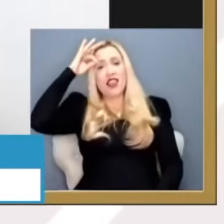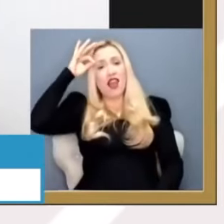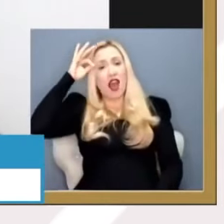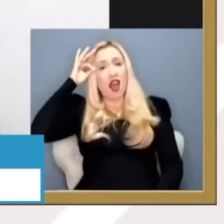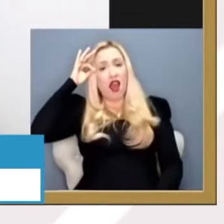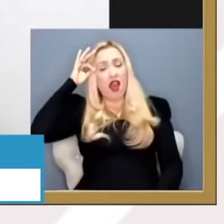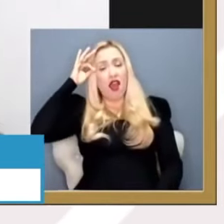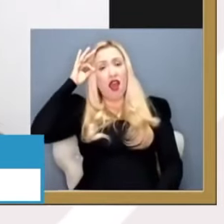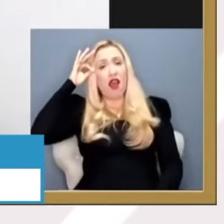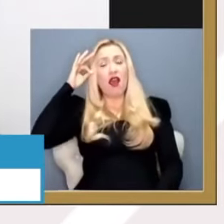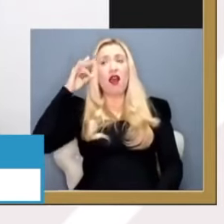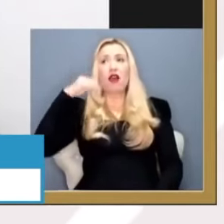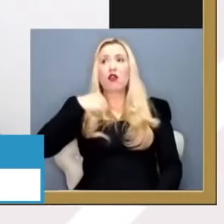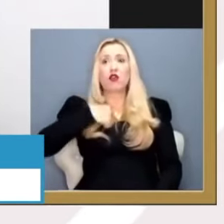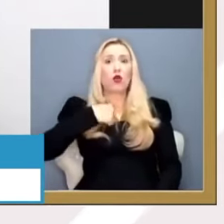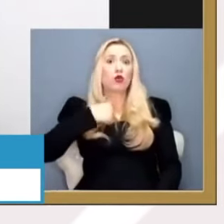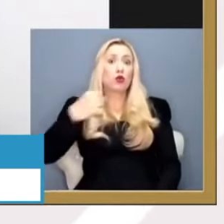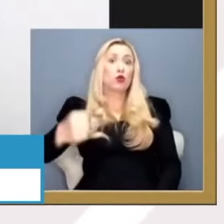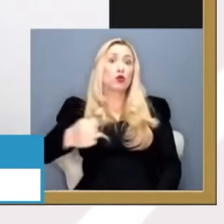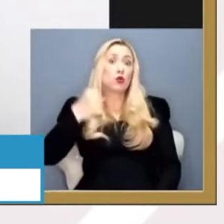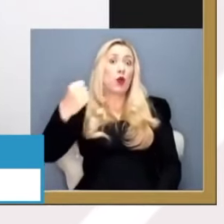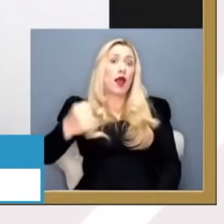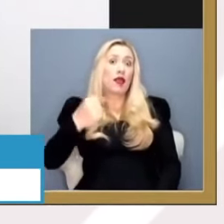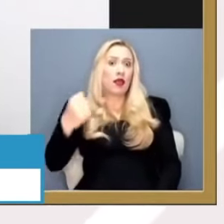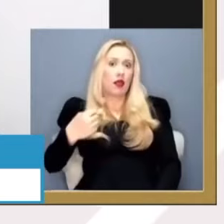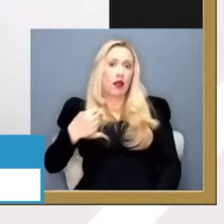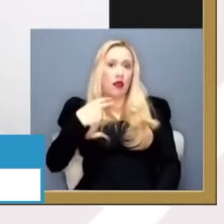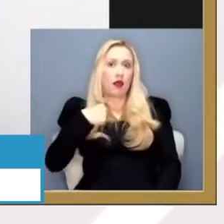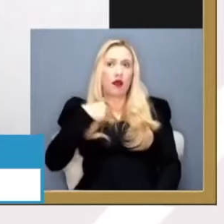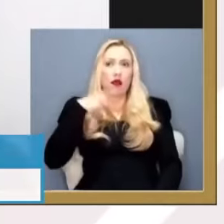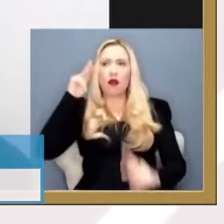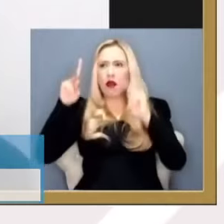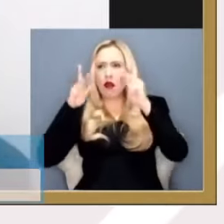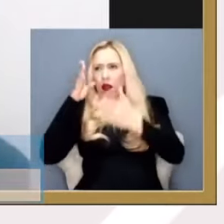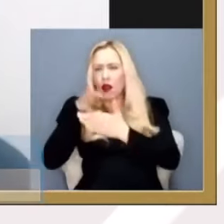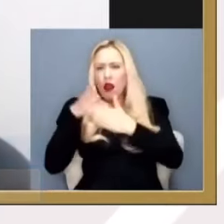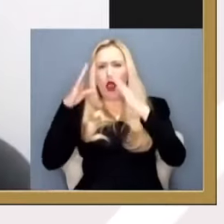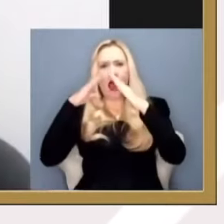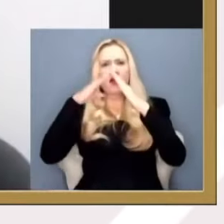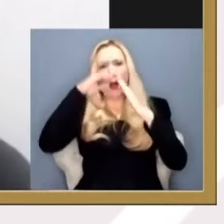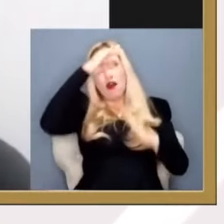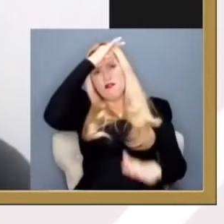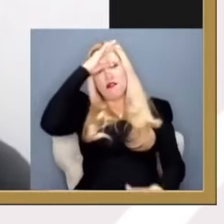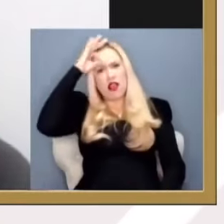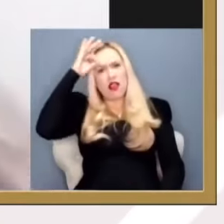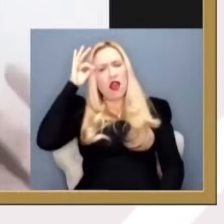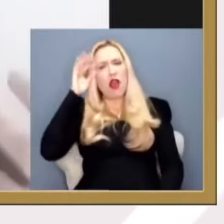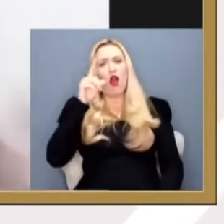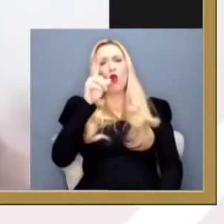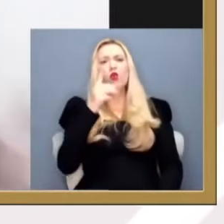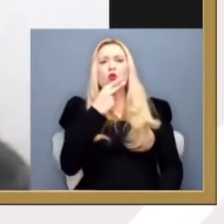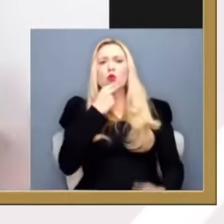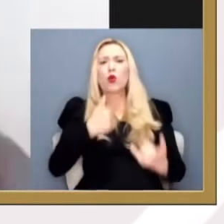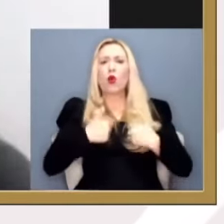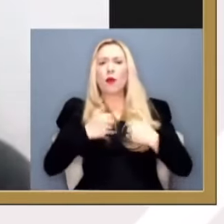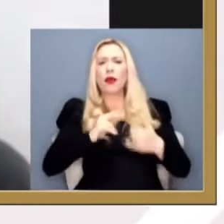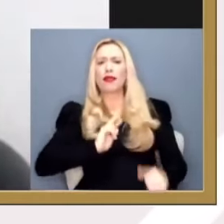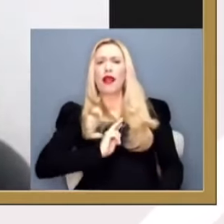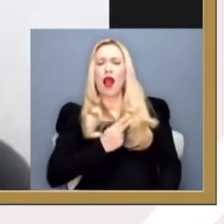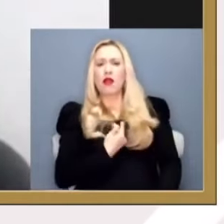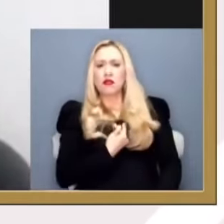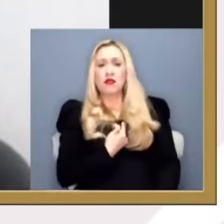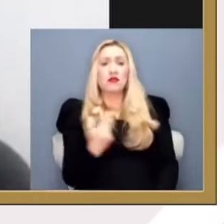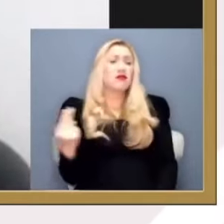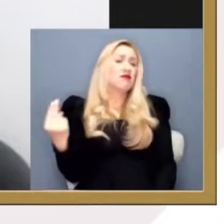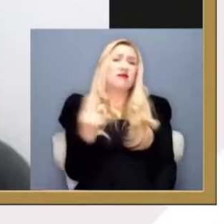tenido la fortuna de poder visitar Casa Frida, porque hubo el caso de un chico trans que pues requería de alguna